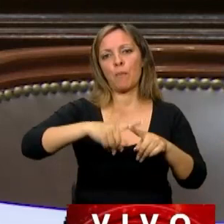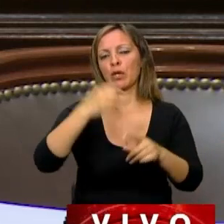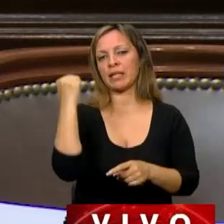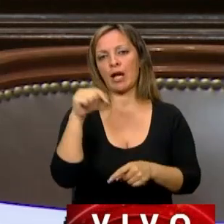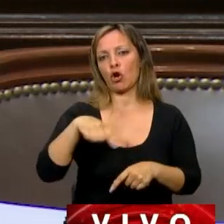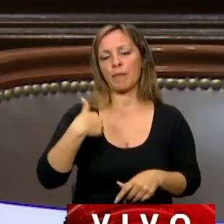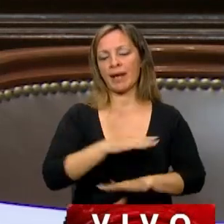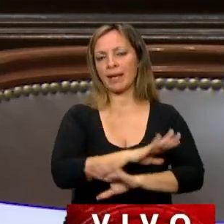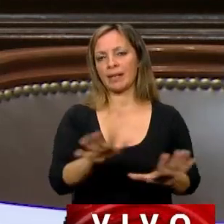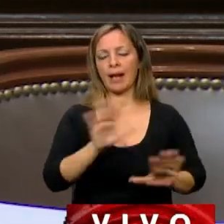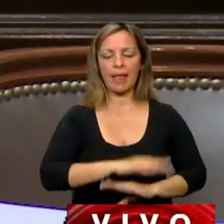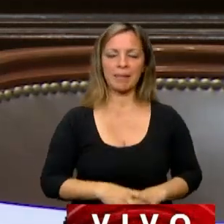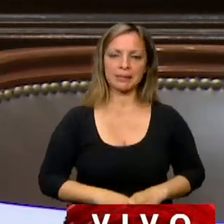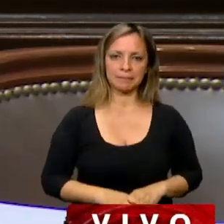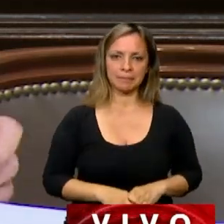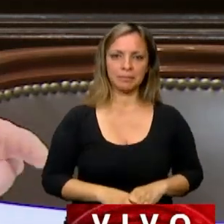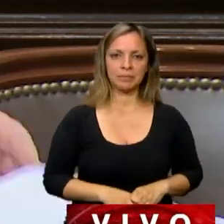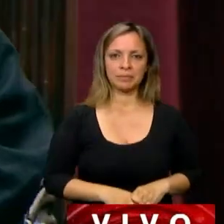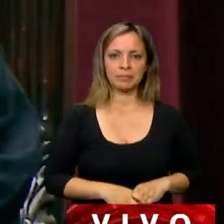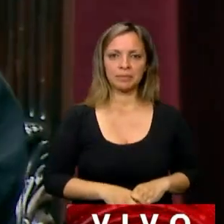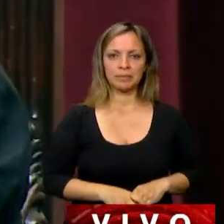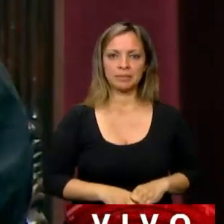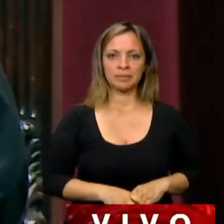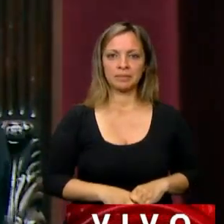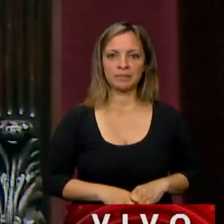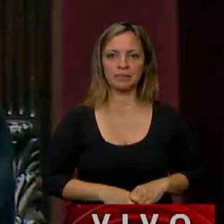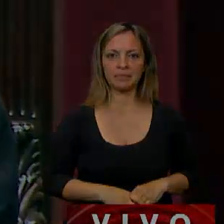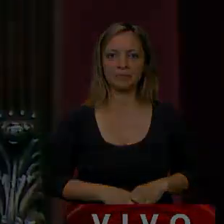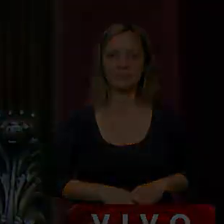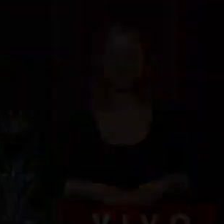del mismo. Nada más, señora presidenta. Gracias, diputado Rizzotti.